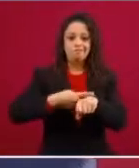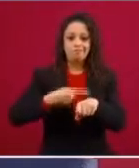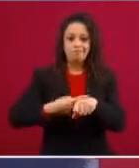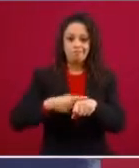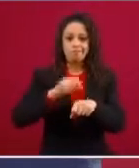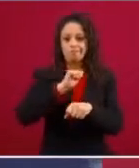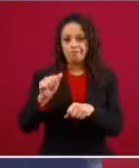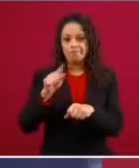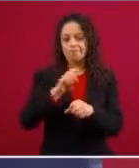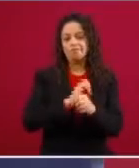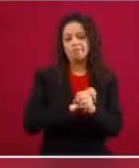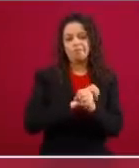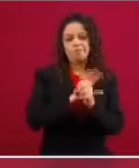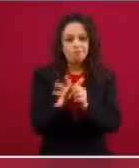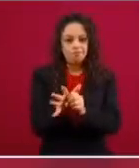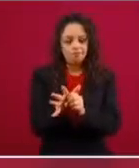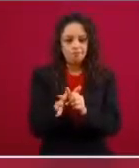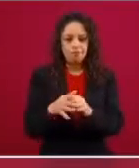coronavirus